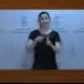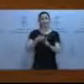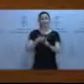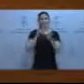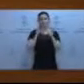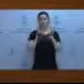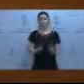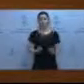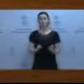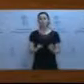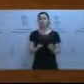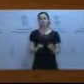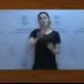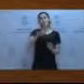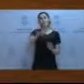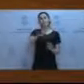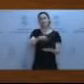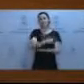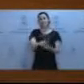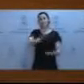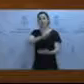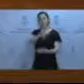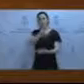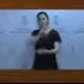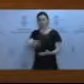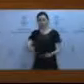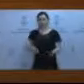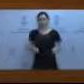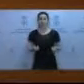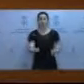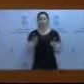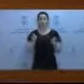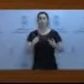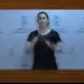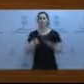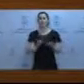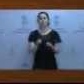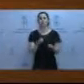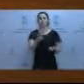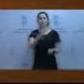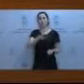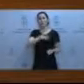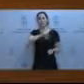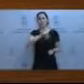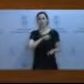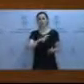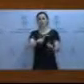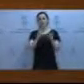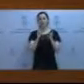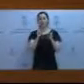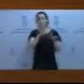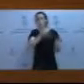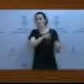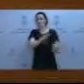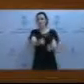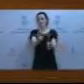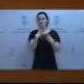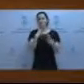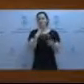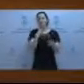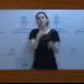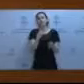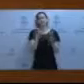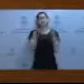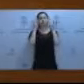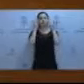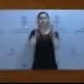15 millones de euros, ya estaba regulado en una ley estatal. Y más o menos venía a decir que era un copieteo